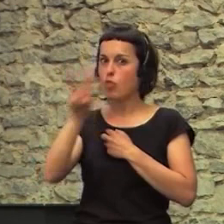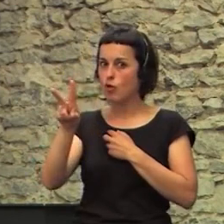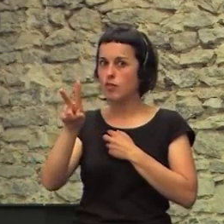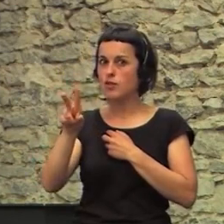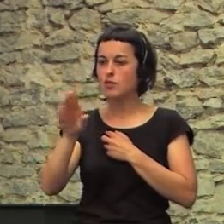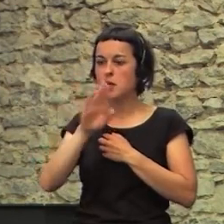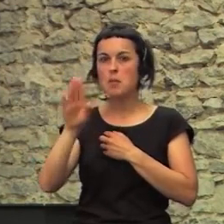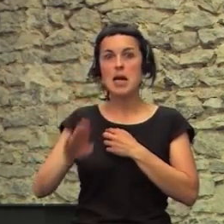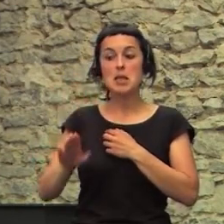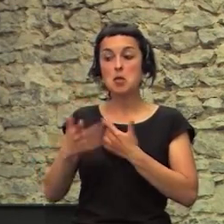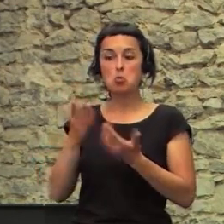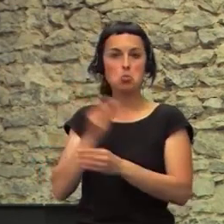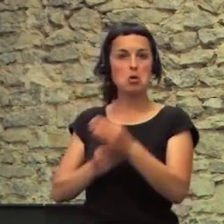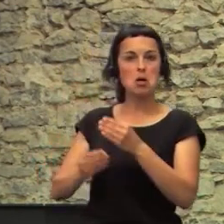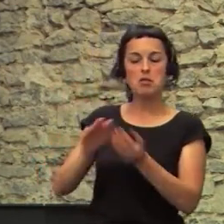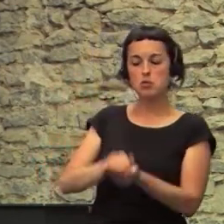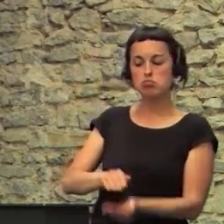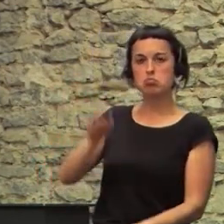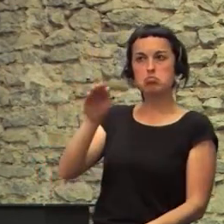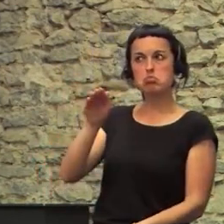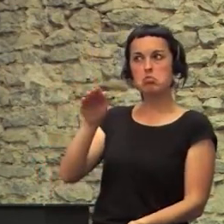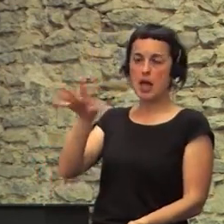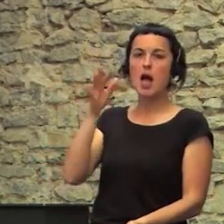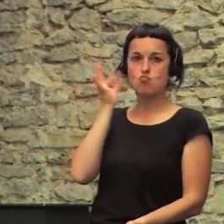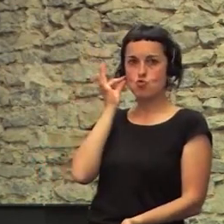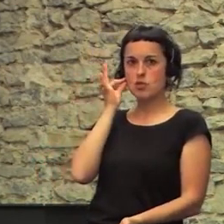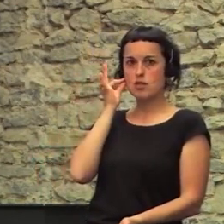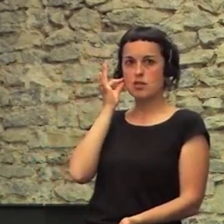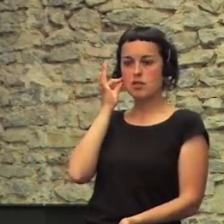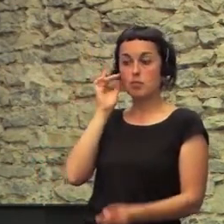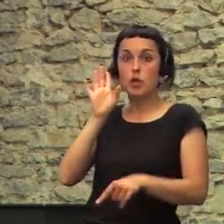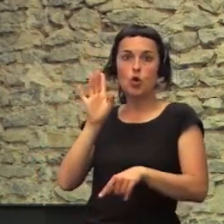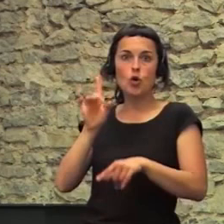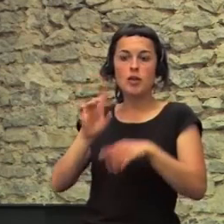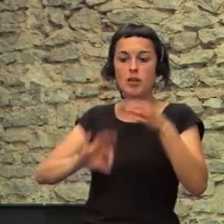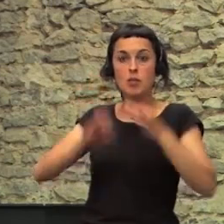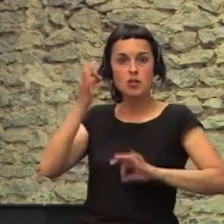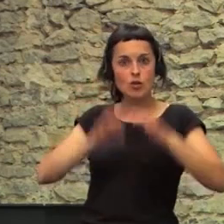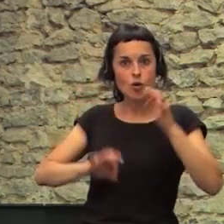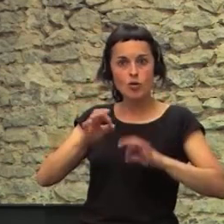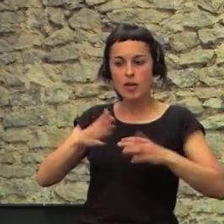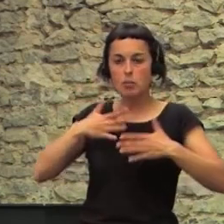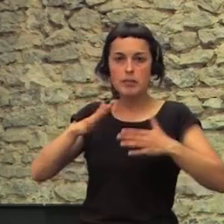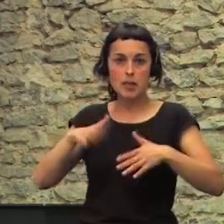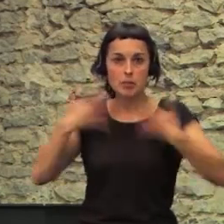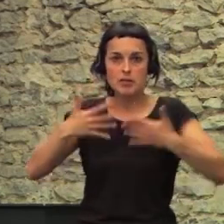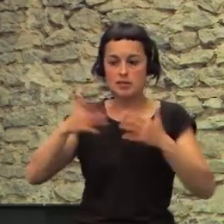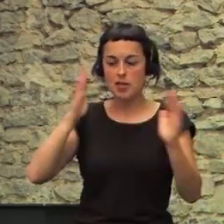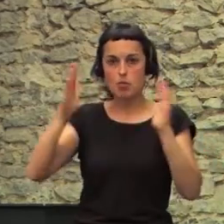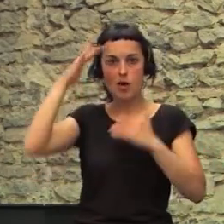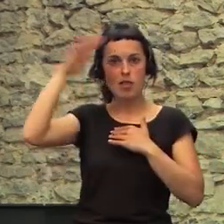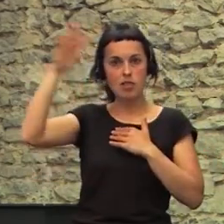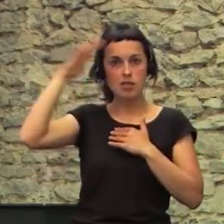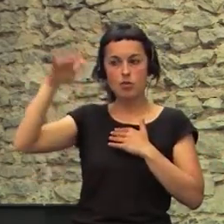que llega la pubertad, y entonces una enzima que necesitabas para que actuara la testosterona y no actuaba, en la pubertad actúa, y entonces comienzas